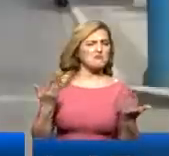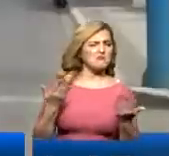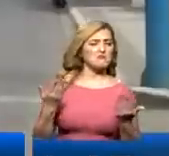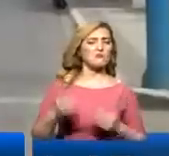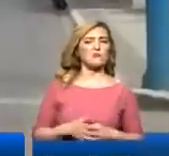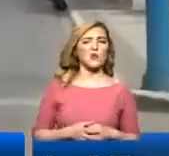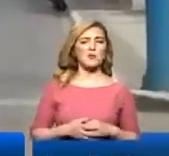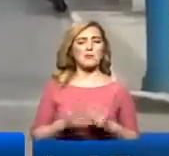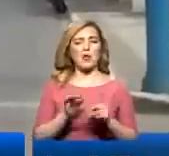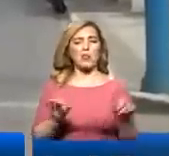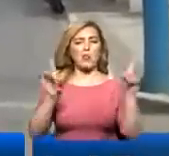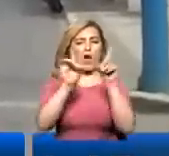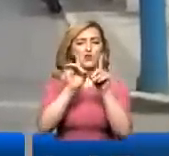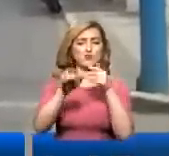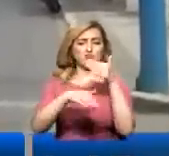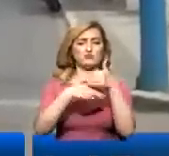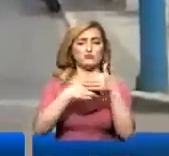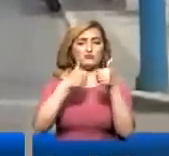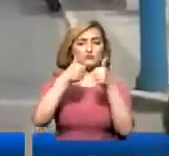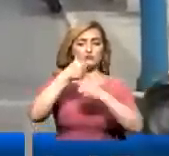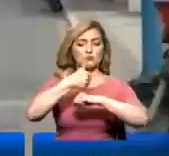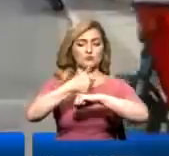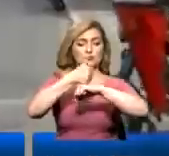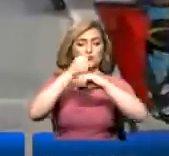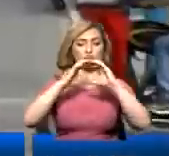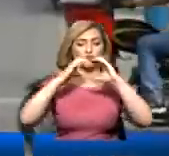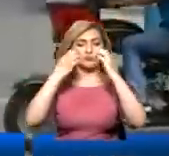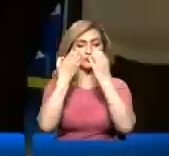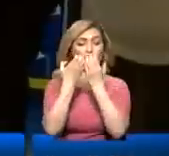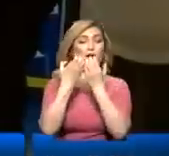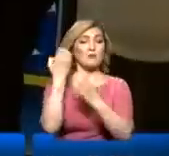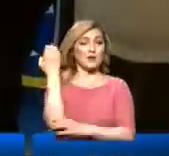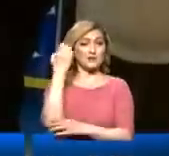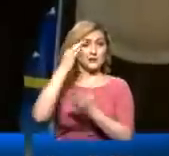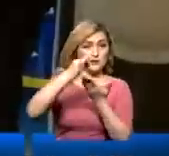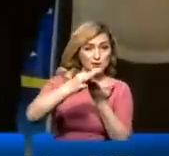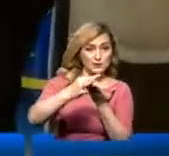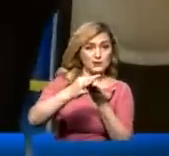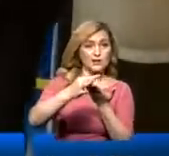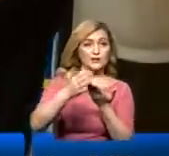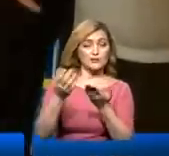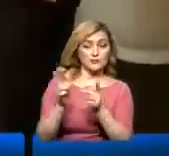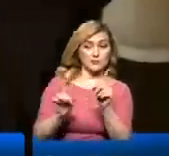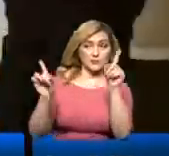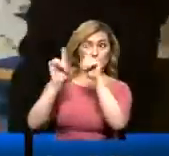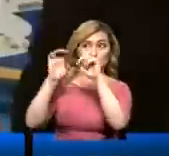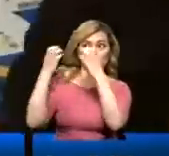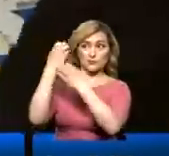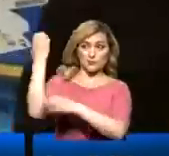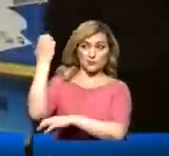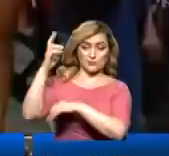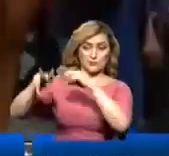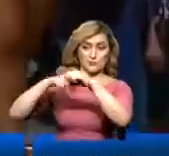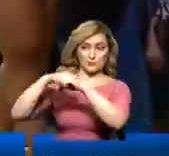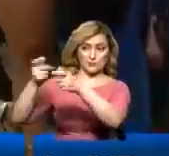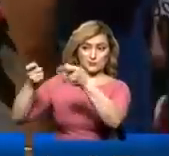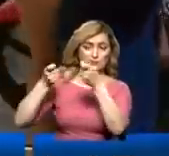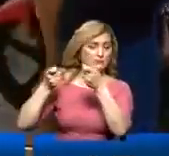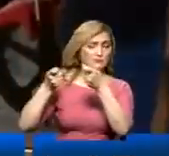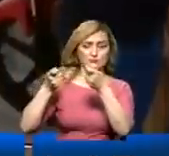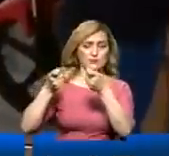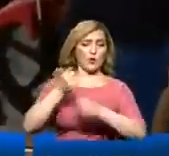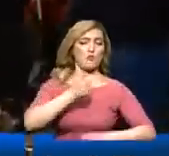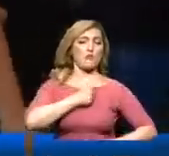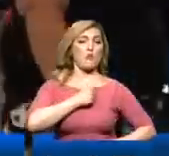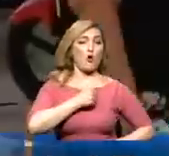cifras, bastante bien. Las autoridades del COE local no se manejan con los datos proporcionados por el COE nacional como única realidad.